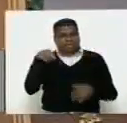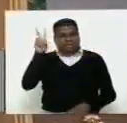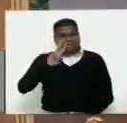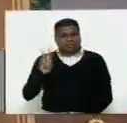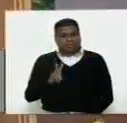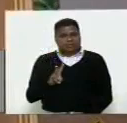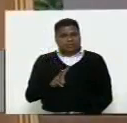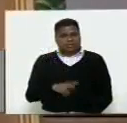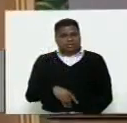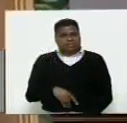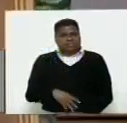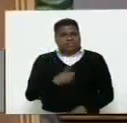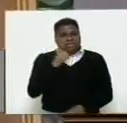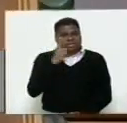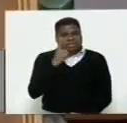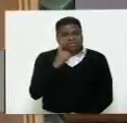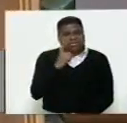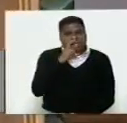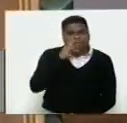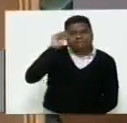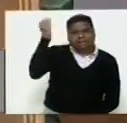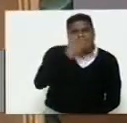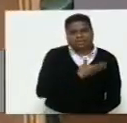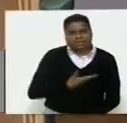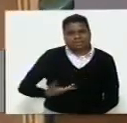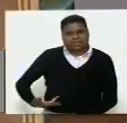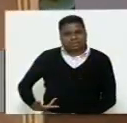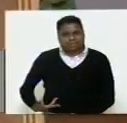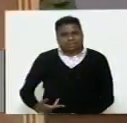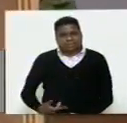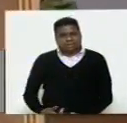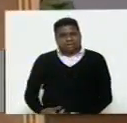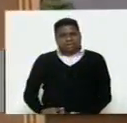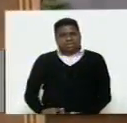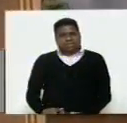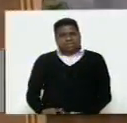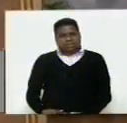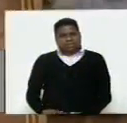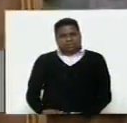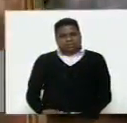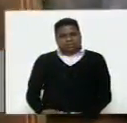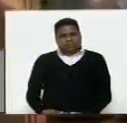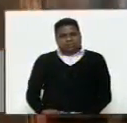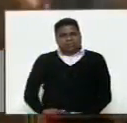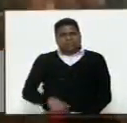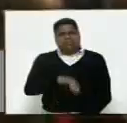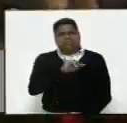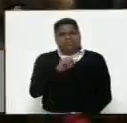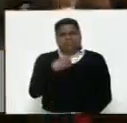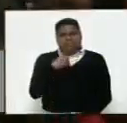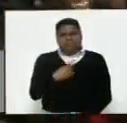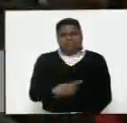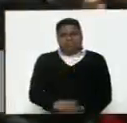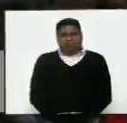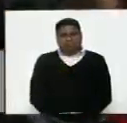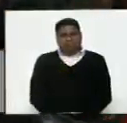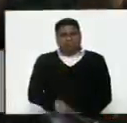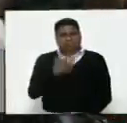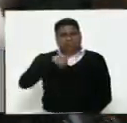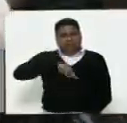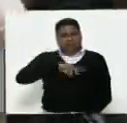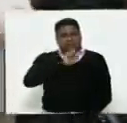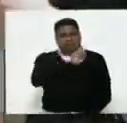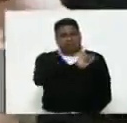el camarada Nicolás Maduro Moro. Y por eso los